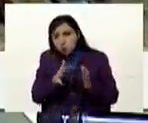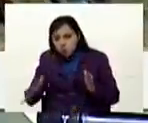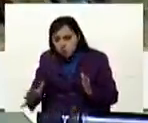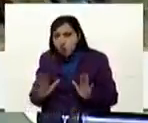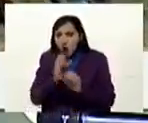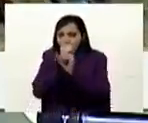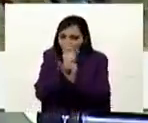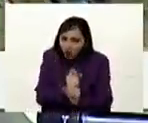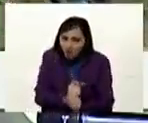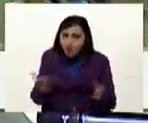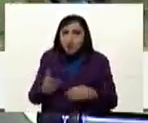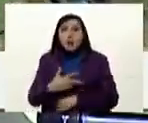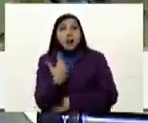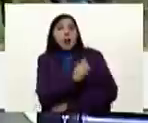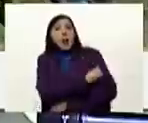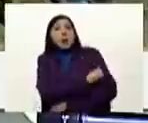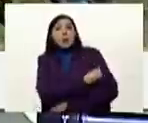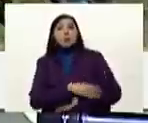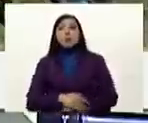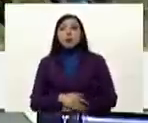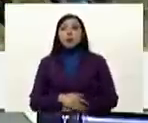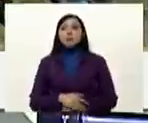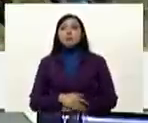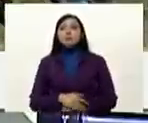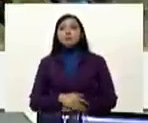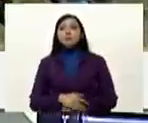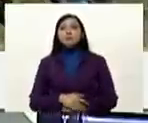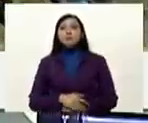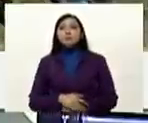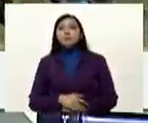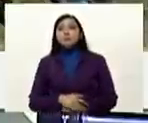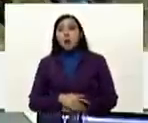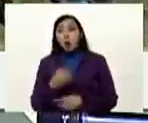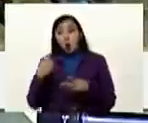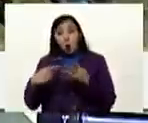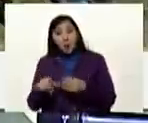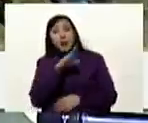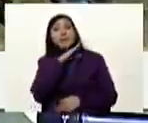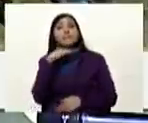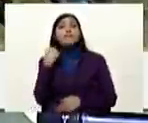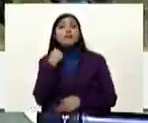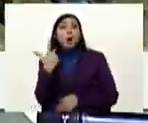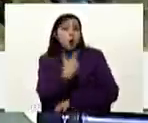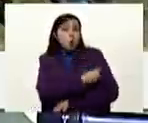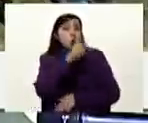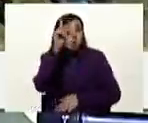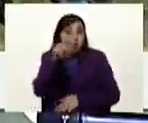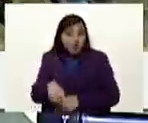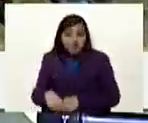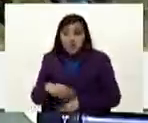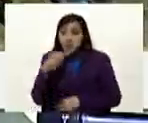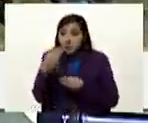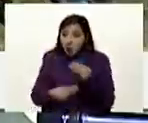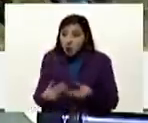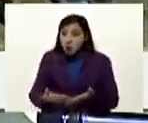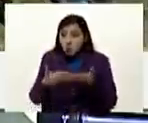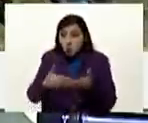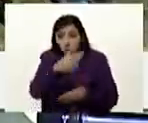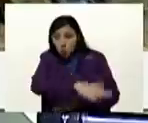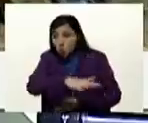lo general, las vacunas para todas las demás enfermedades han sido diseñadas para niños y